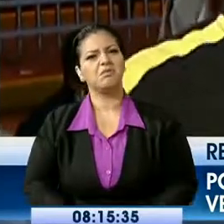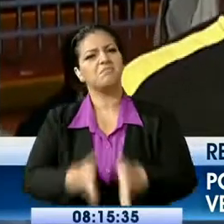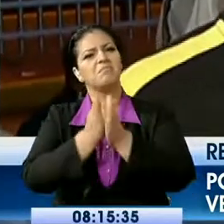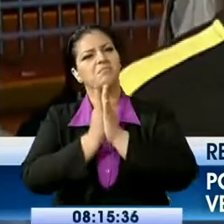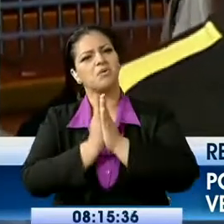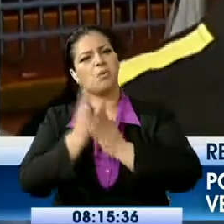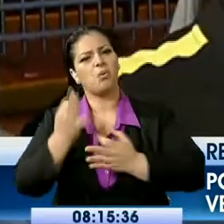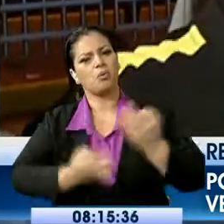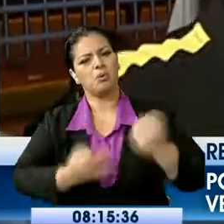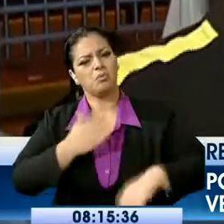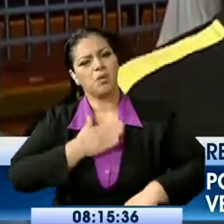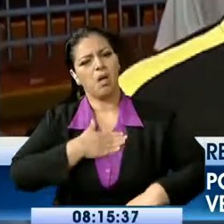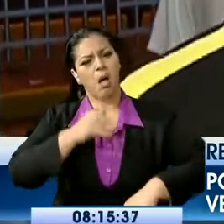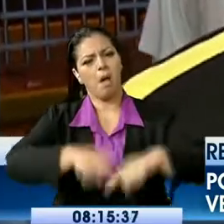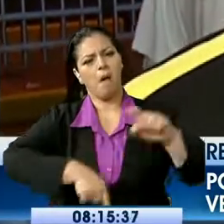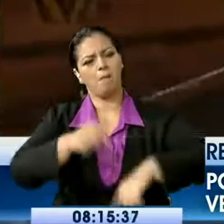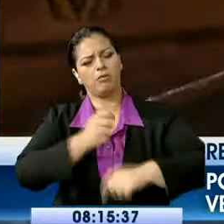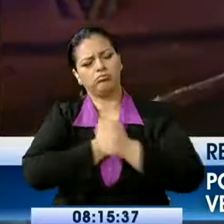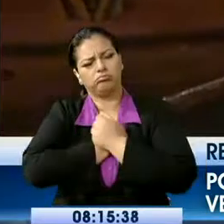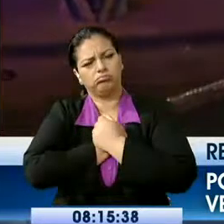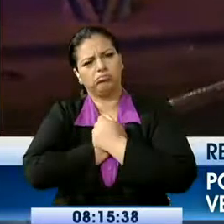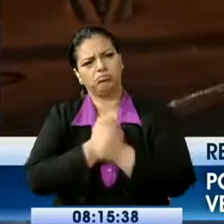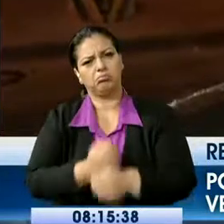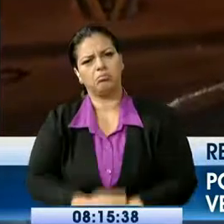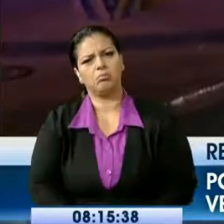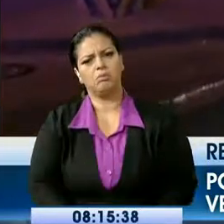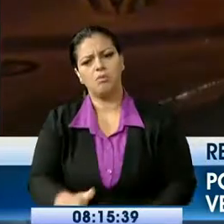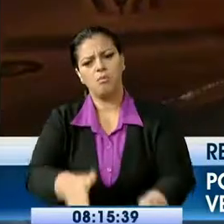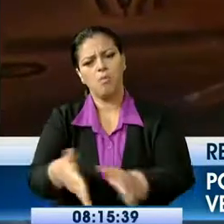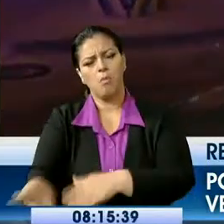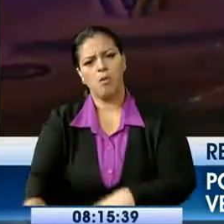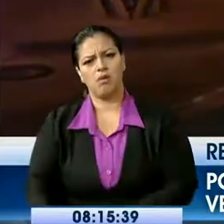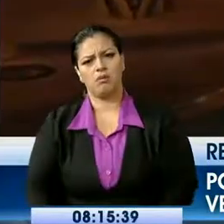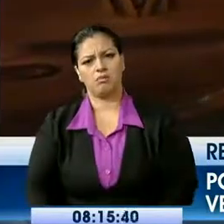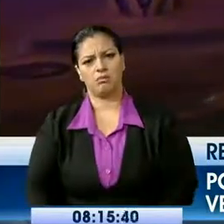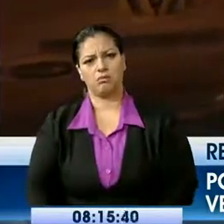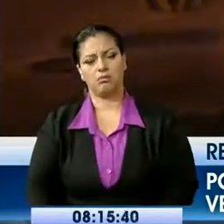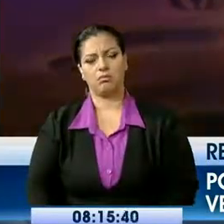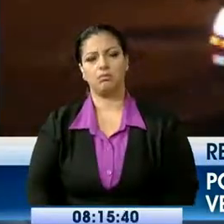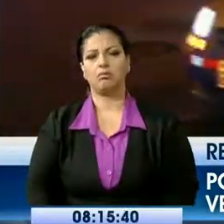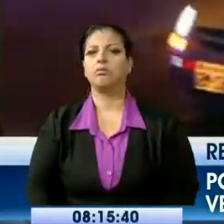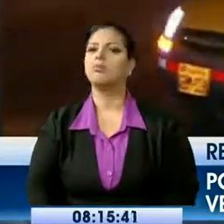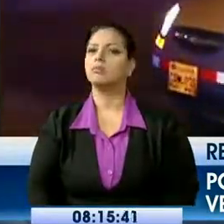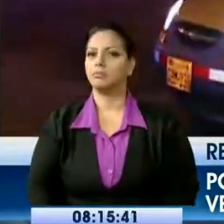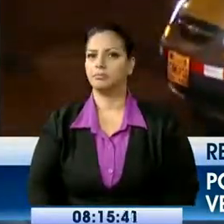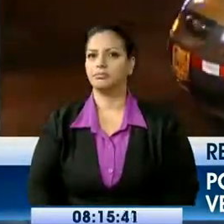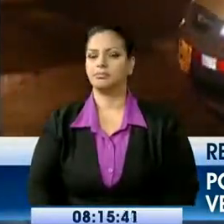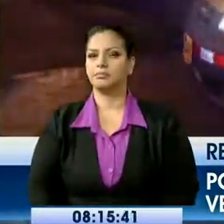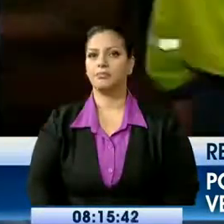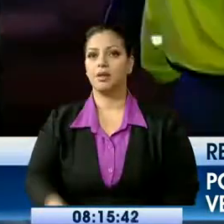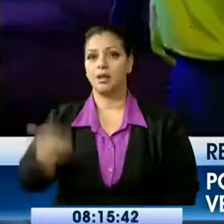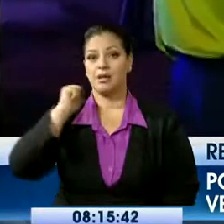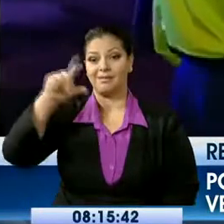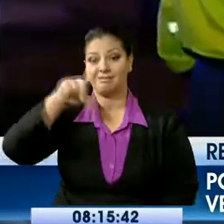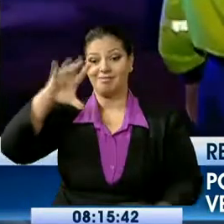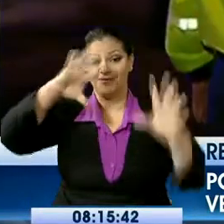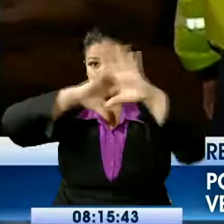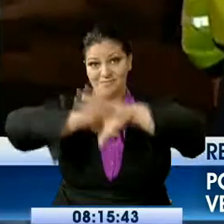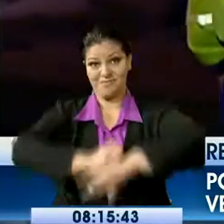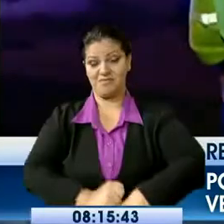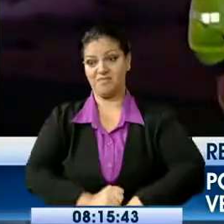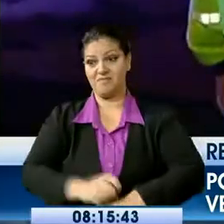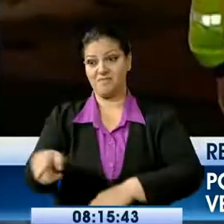de un amigo tan querido como él era él. El tramo de la avenida permanece cerrado desde la noche del lunes. Agentes